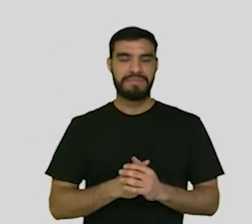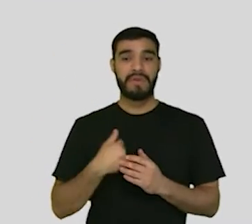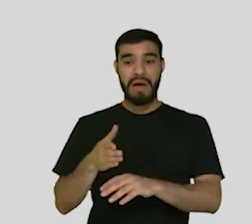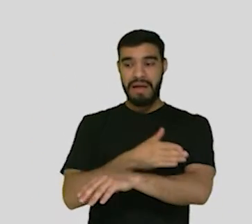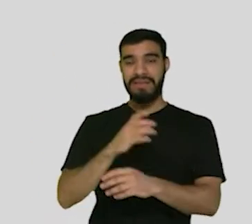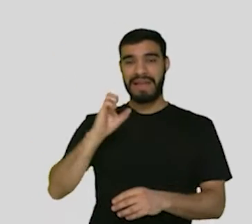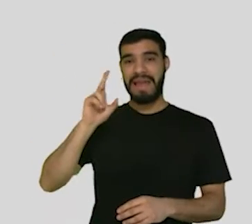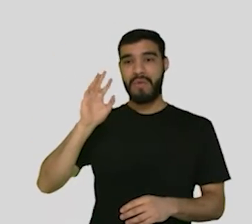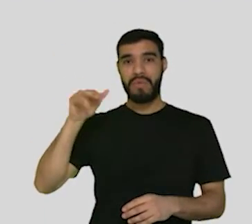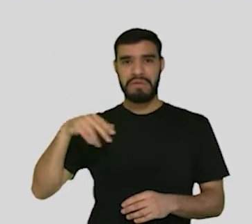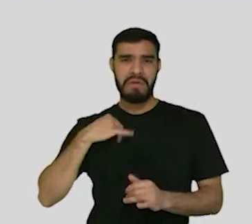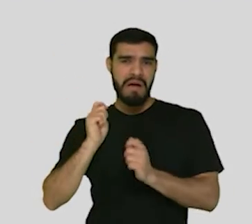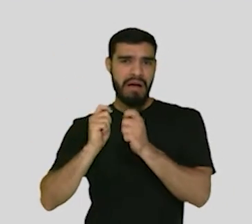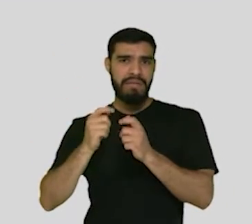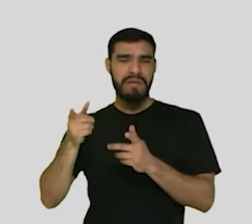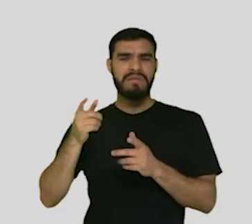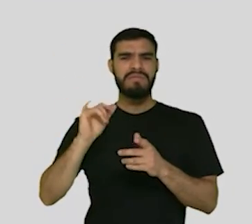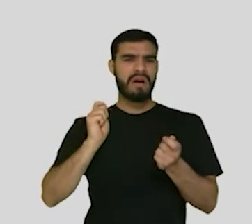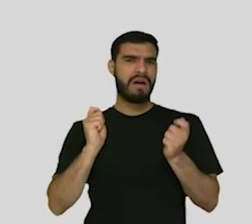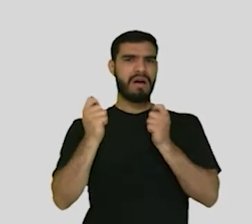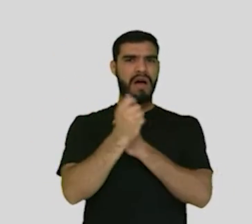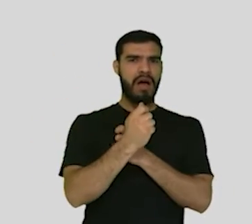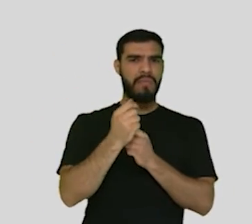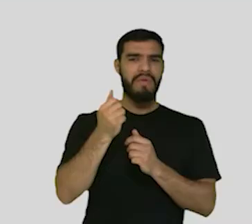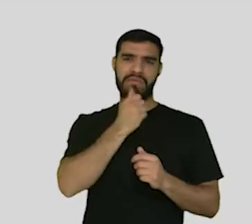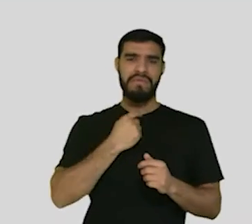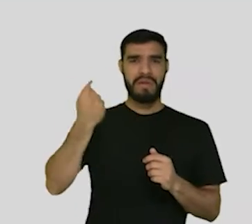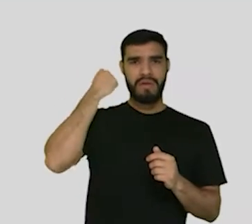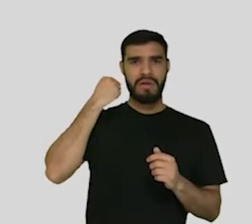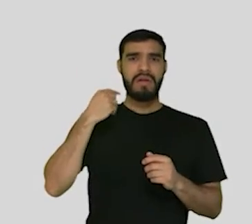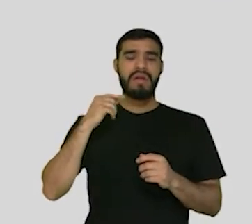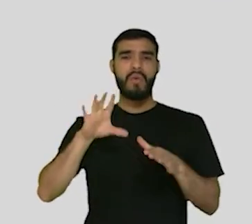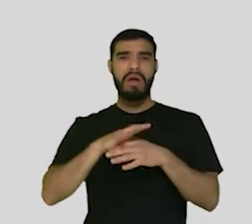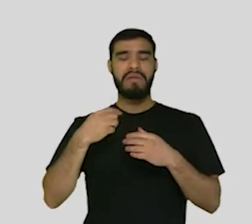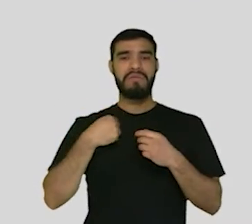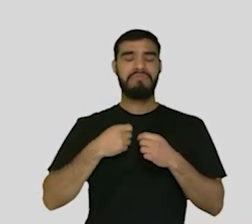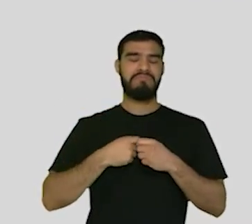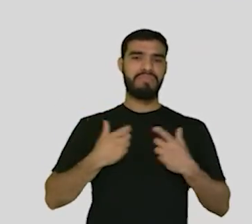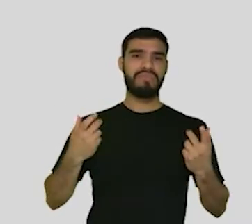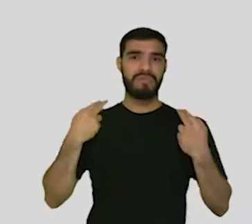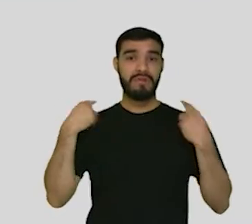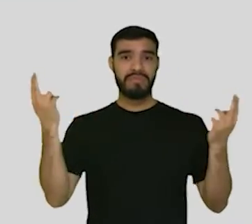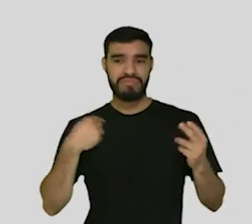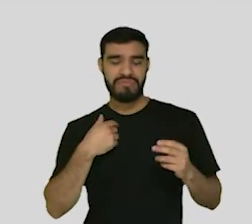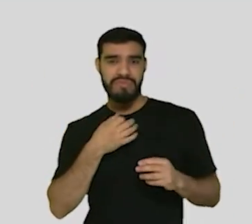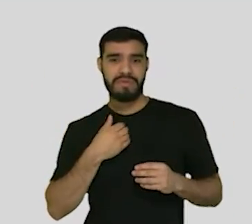cambiaba, pues. Con ya ese momento de aprendo su pedallepa. Con apico,